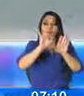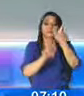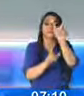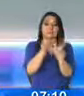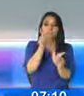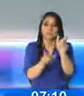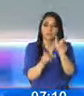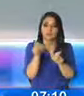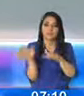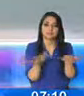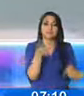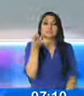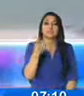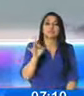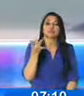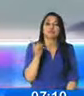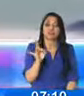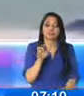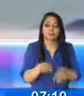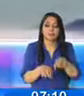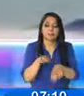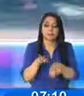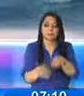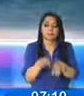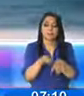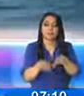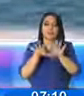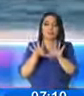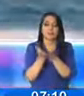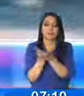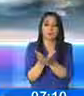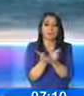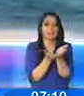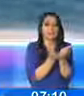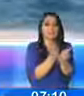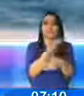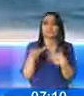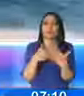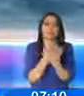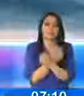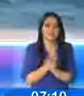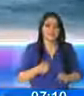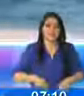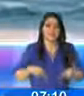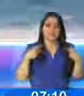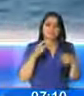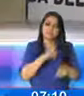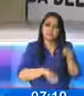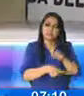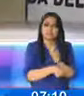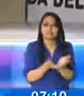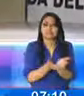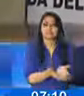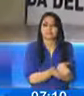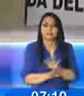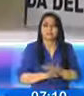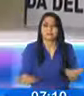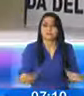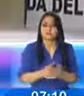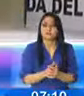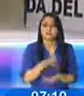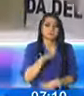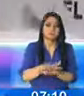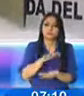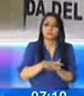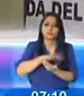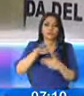registrados 18 estaban a bordo de nueve lanchas todos resultaron ilesos solo se registraron daños materiales no hay de que preocuparse la tripulación